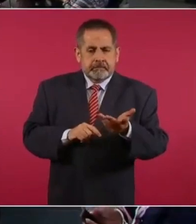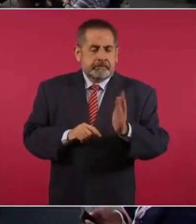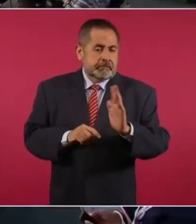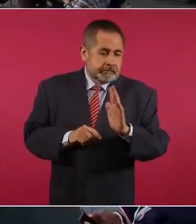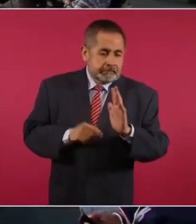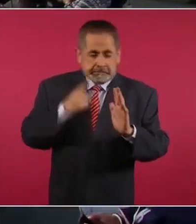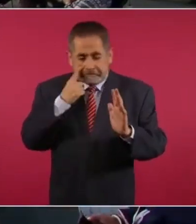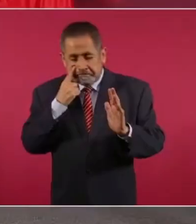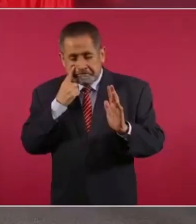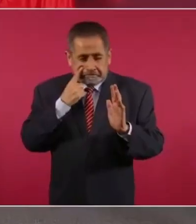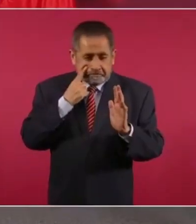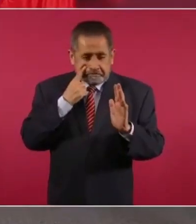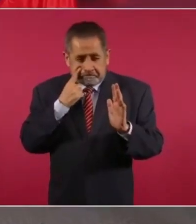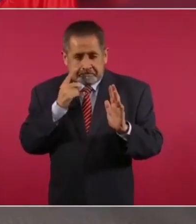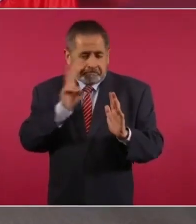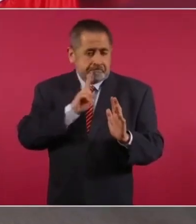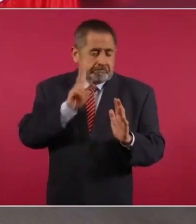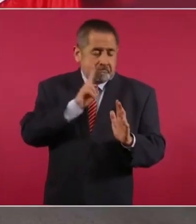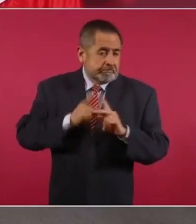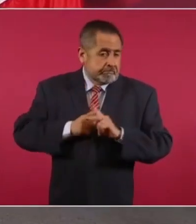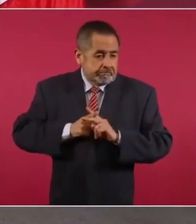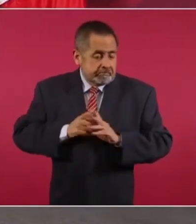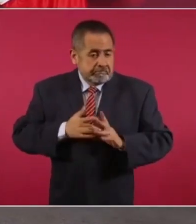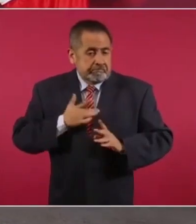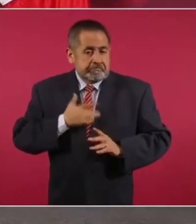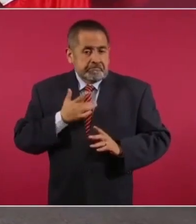que podemos